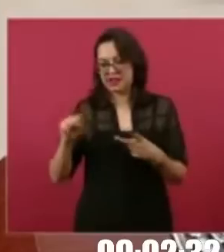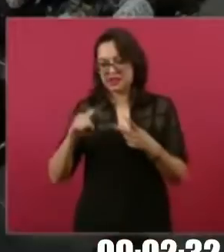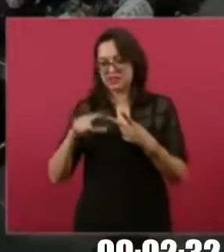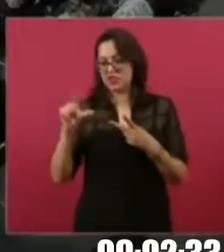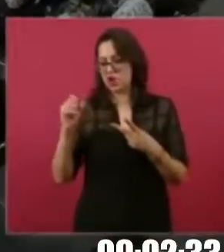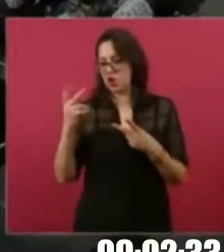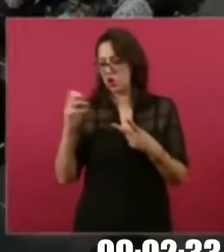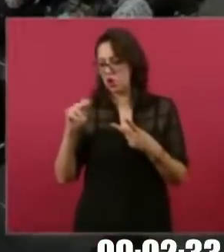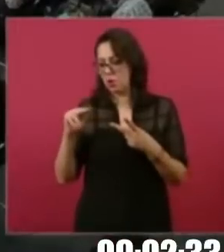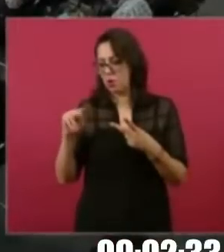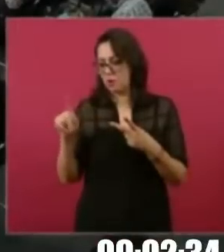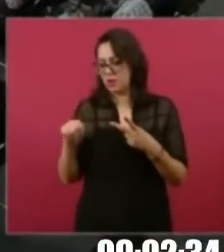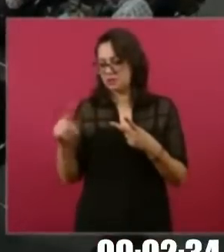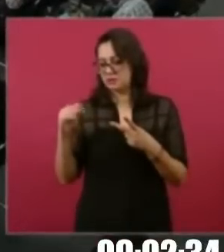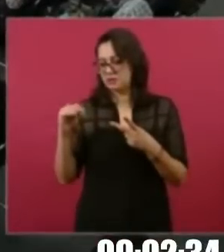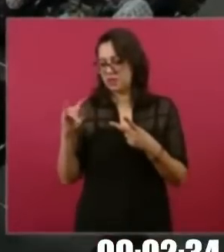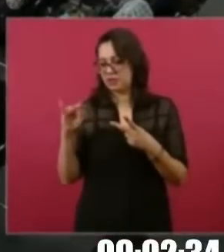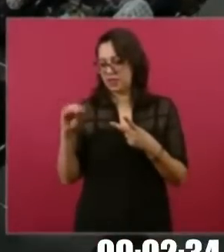Mateos